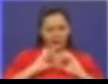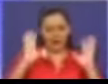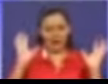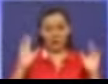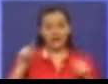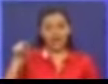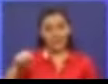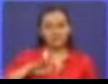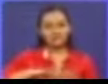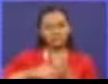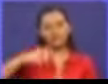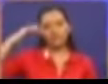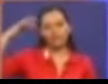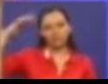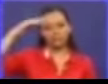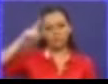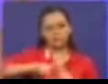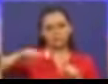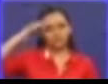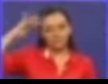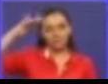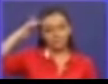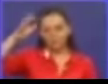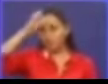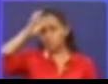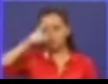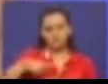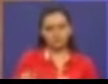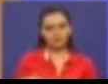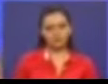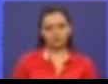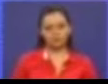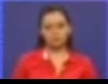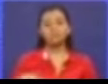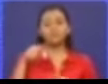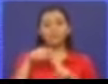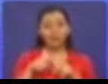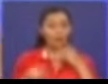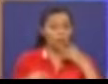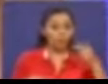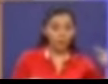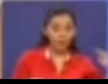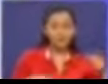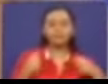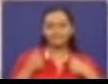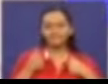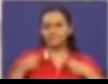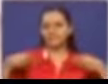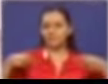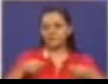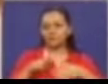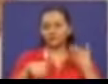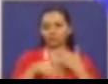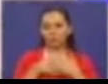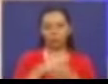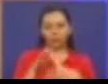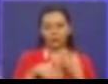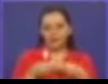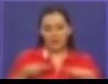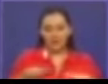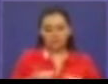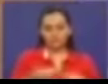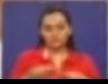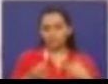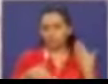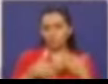incidencia ideológica, aunque no lo crean, en todos estos conceptos que manejamos. Entonces, en el sector público, ahí se le llama la inversión gasto, gasto de